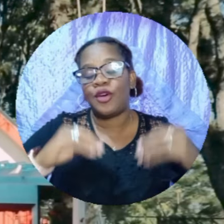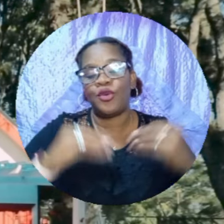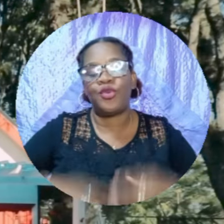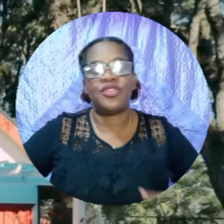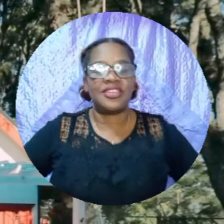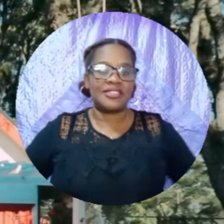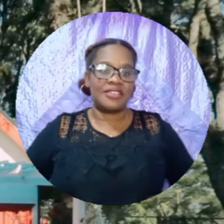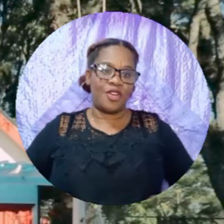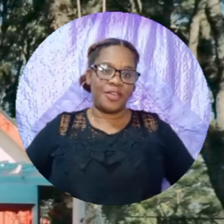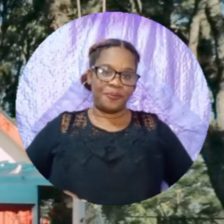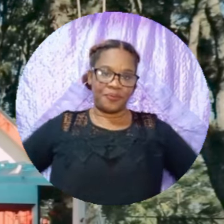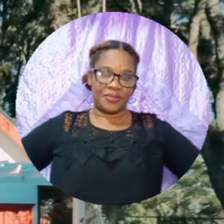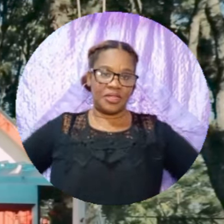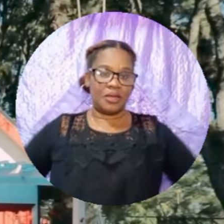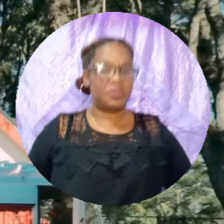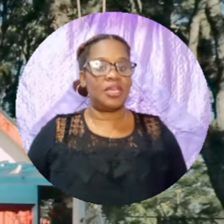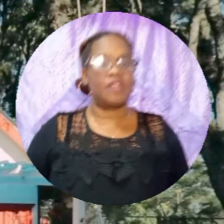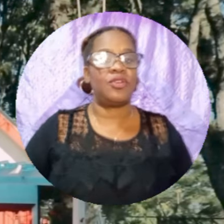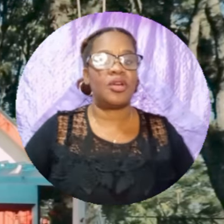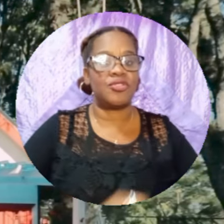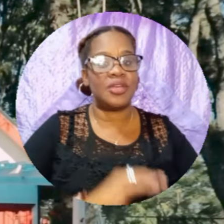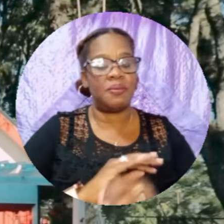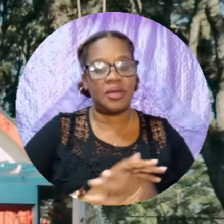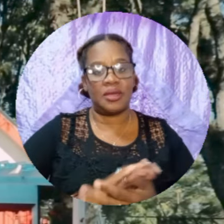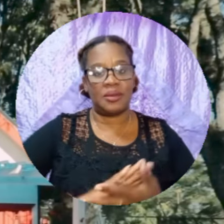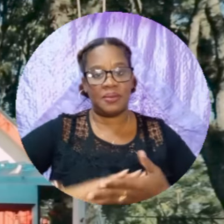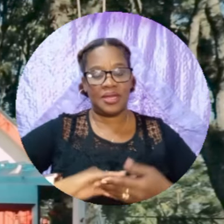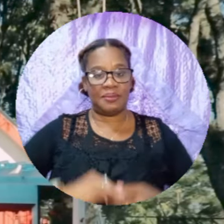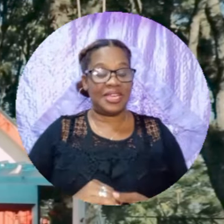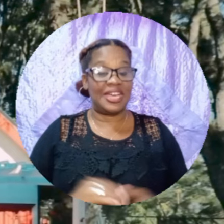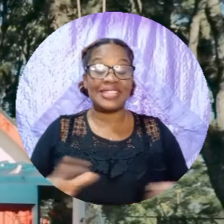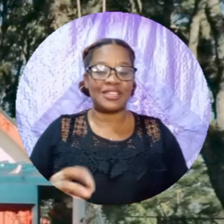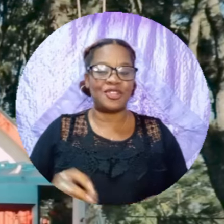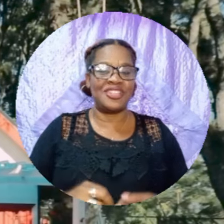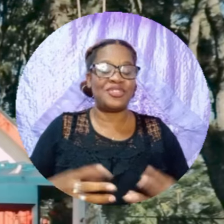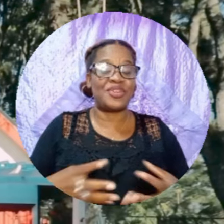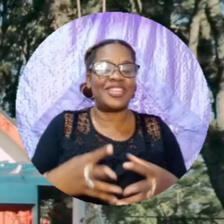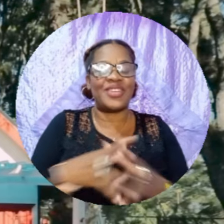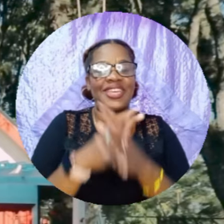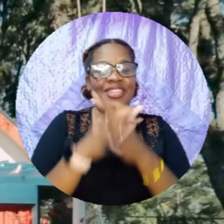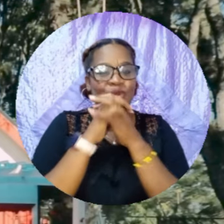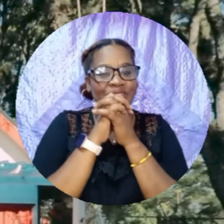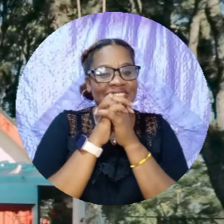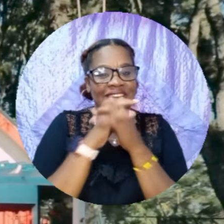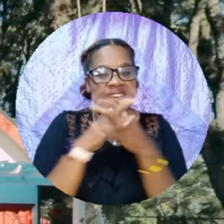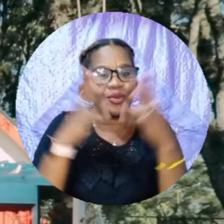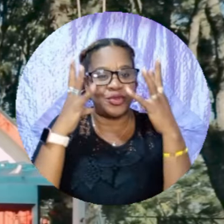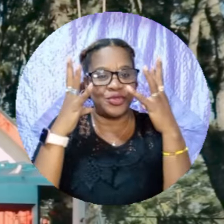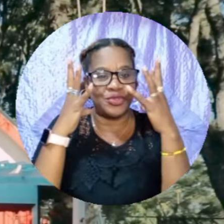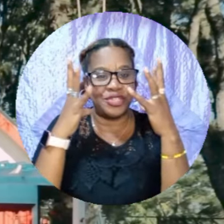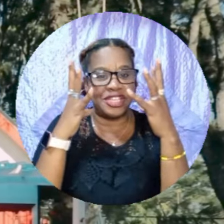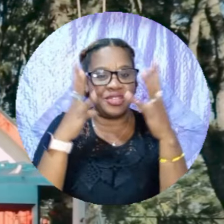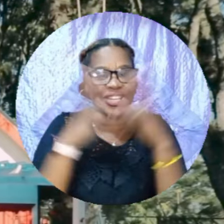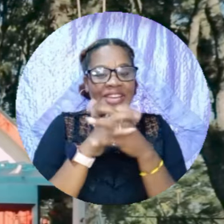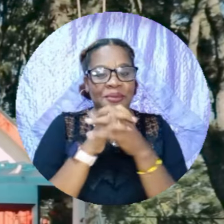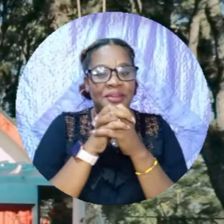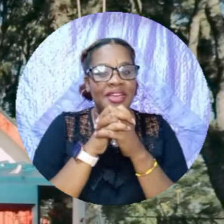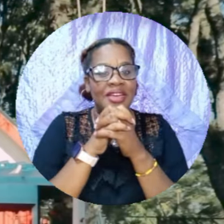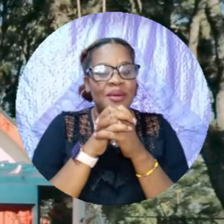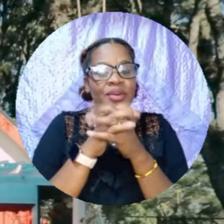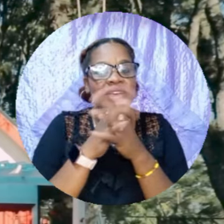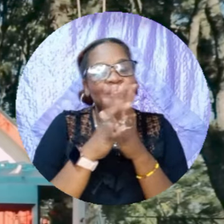Familia, ustedes saben que a mí estas cosas me encantan, ¿no? Yo es que estoy aquí toda erizada con los ojos llenos de